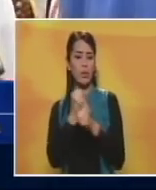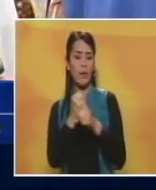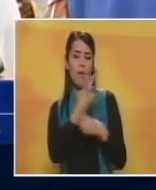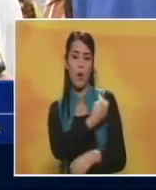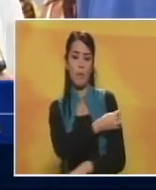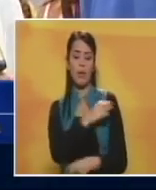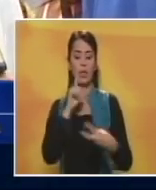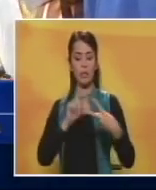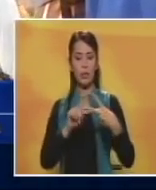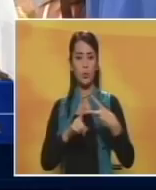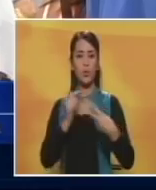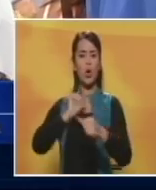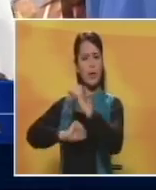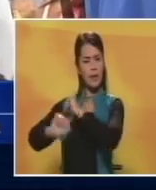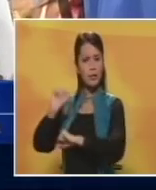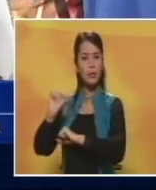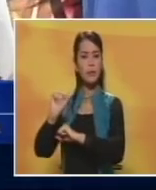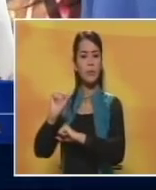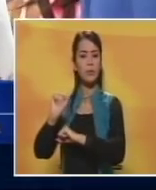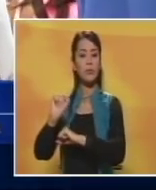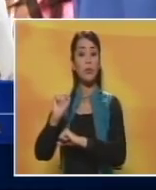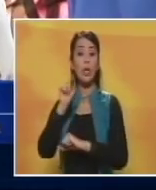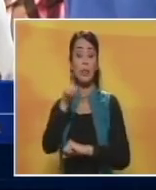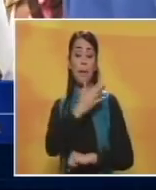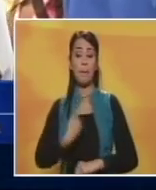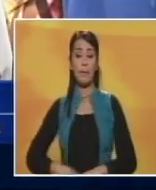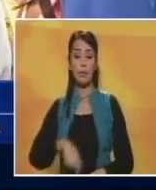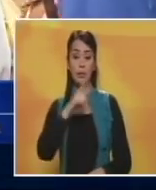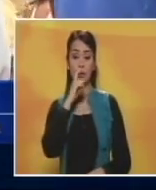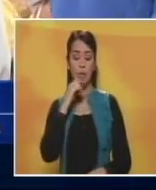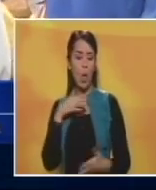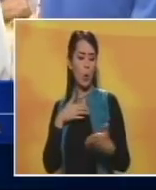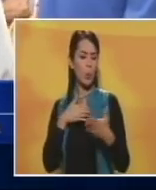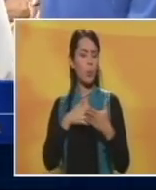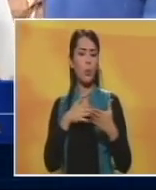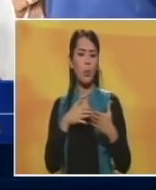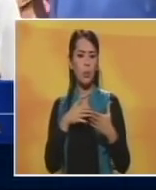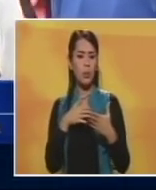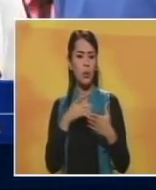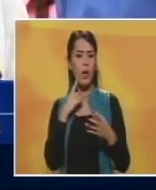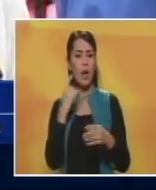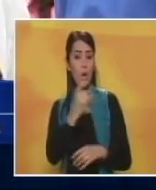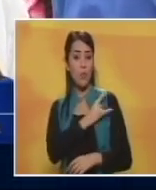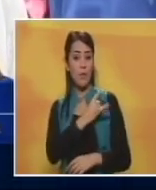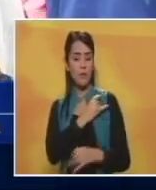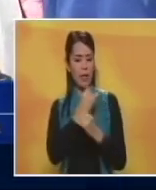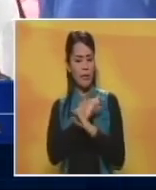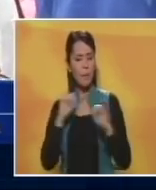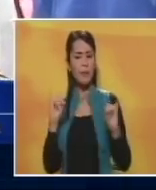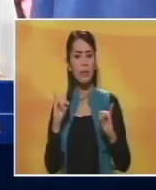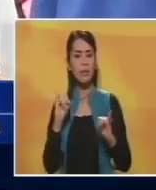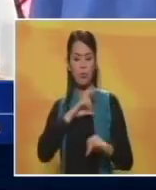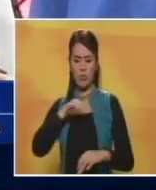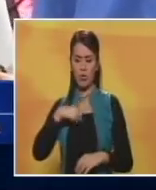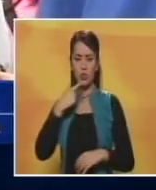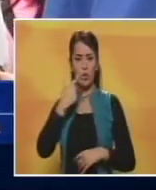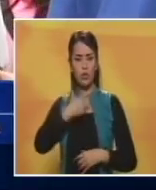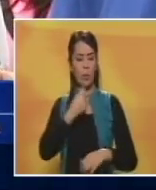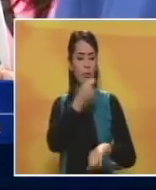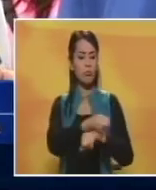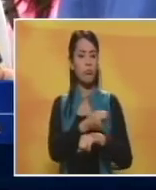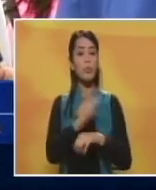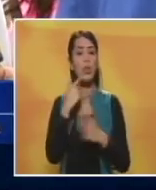hospitales. Segundo, rechazamos que el ciudadano presidente intente descalificar a las universidades autónomas cuando nosotros para graduados tenemos